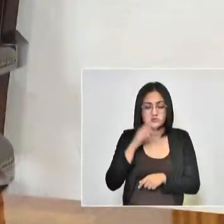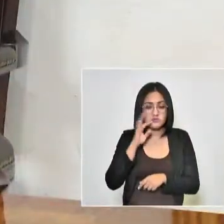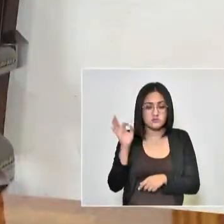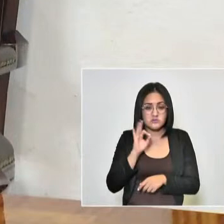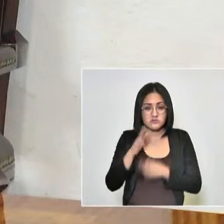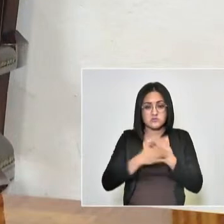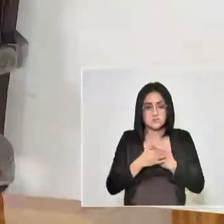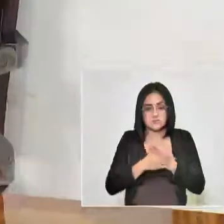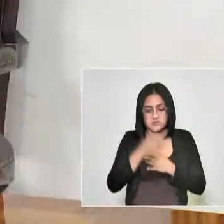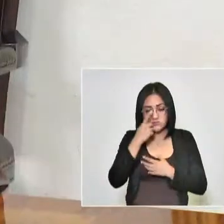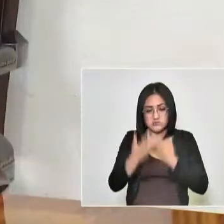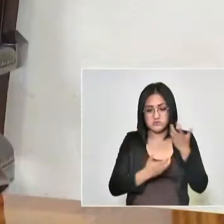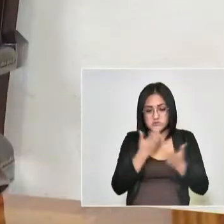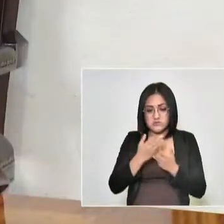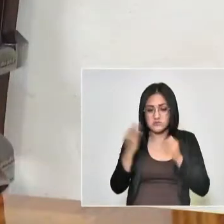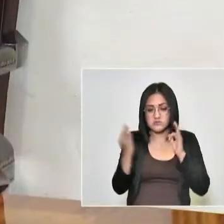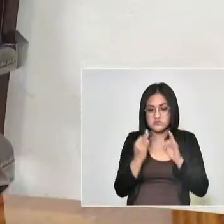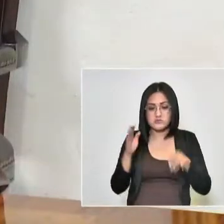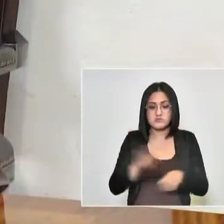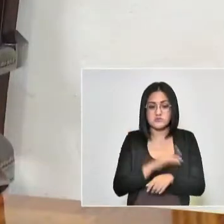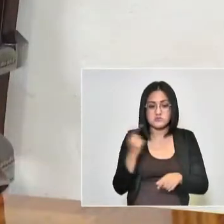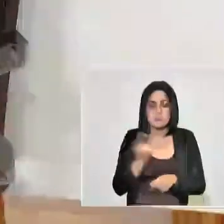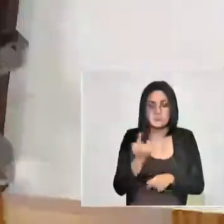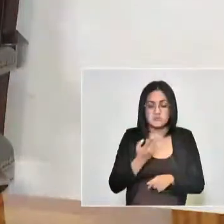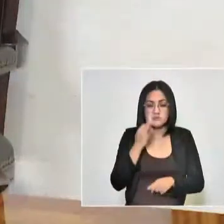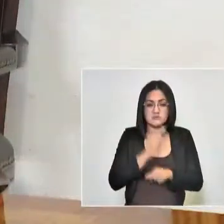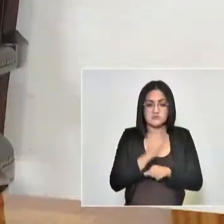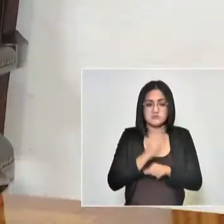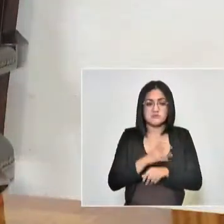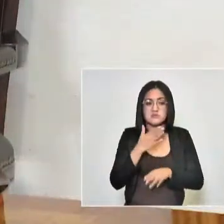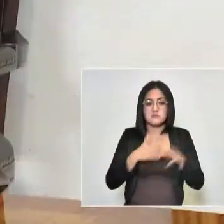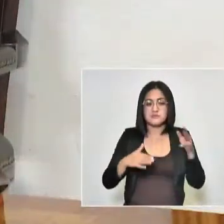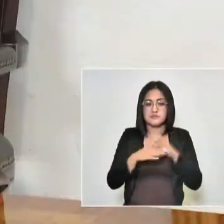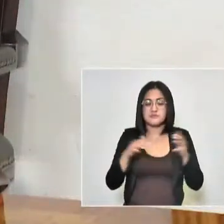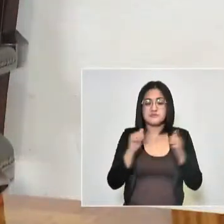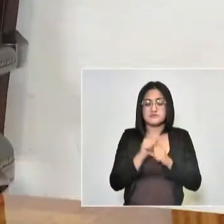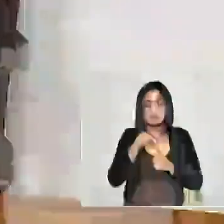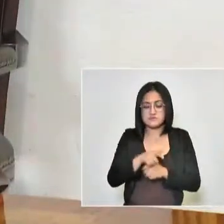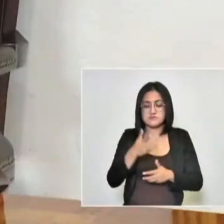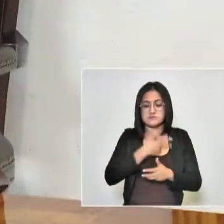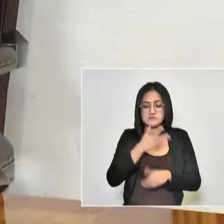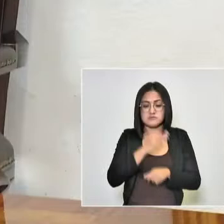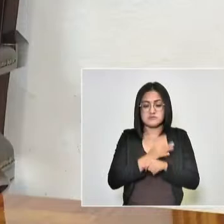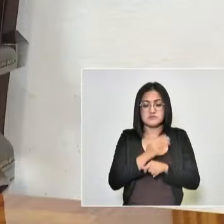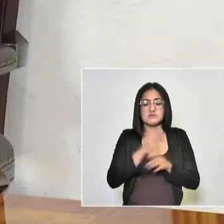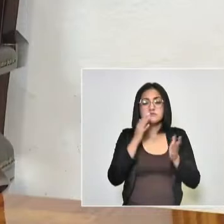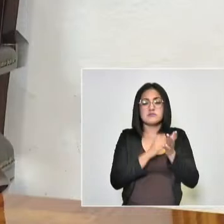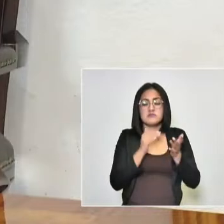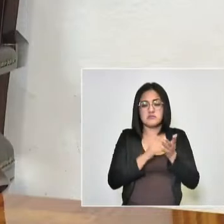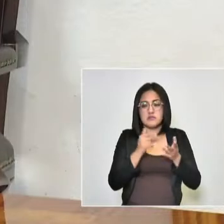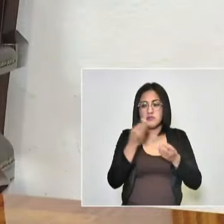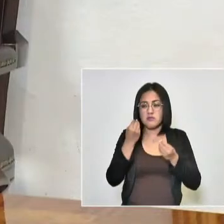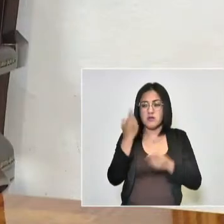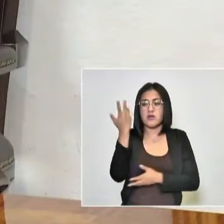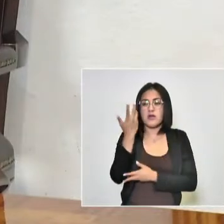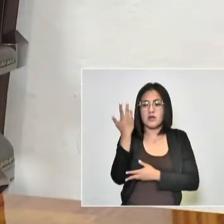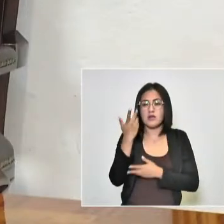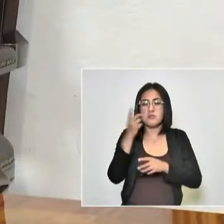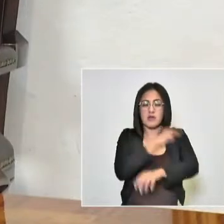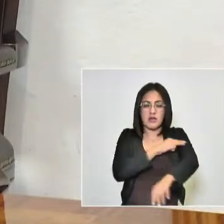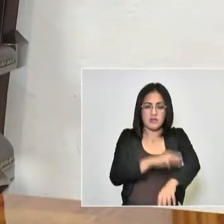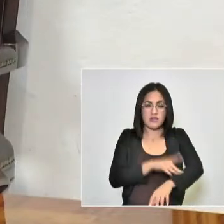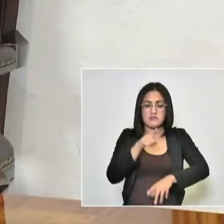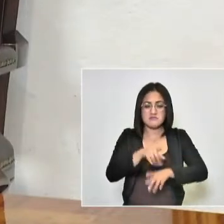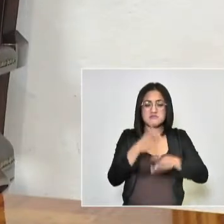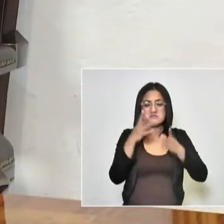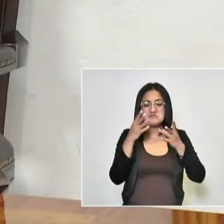incendios forestales severos porque el material combustible como hojas, ramas, está extremadamente seco